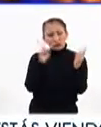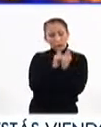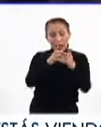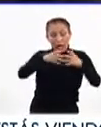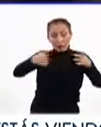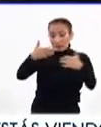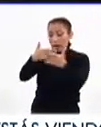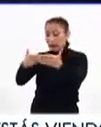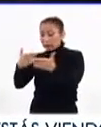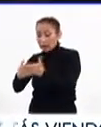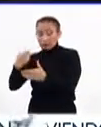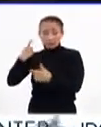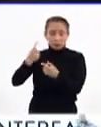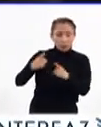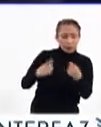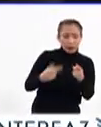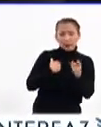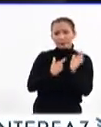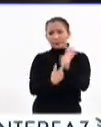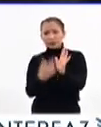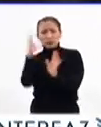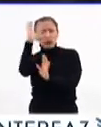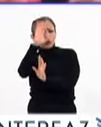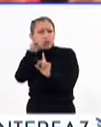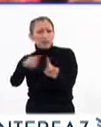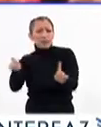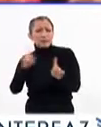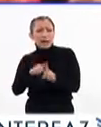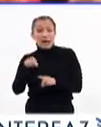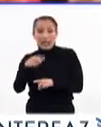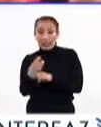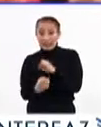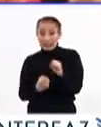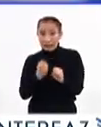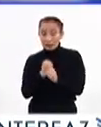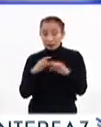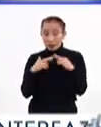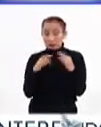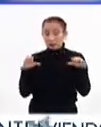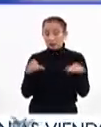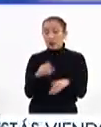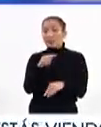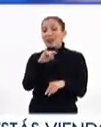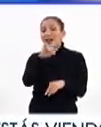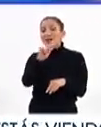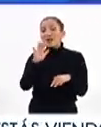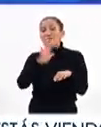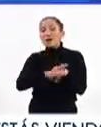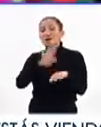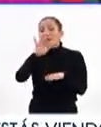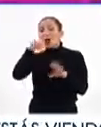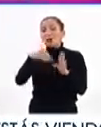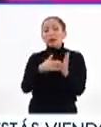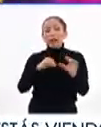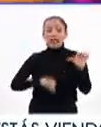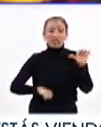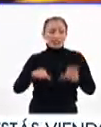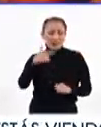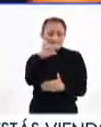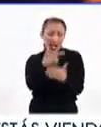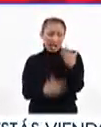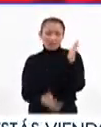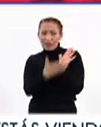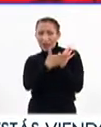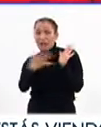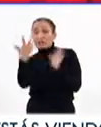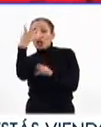magnos, talleres, conciertos y expresiones culturales, este año la Cumbre Tajín albergará más de 5,000 actividades a lo